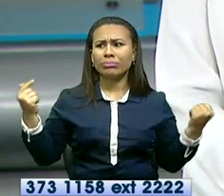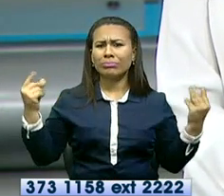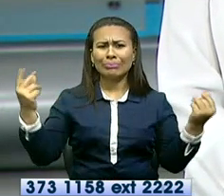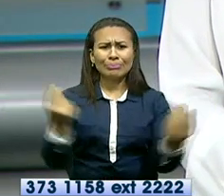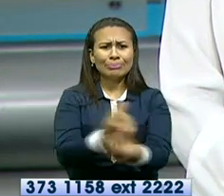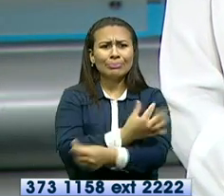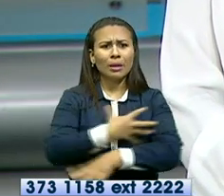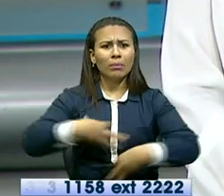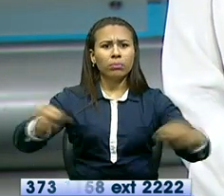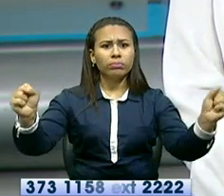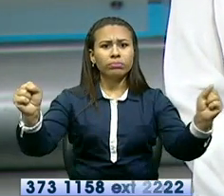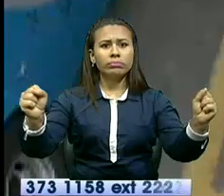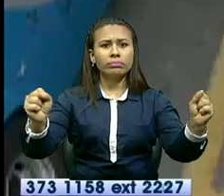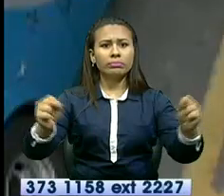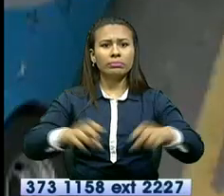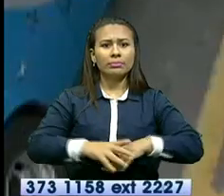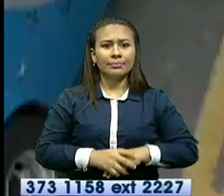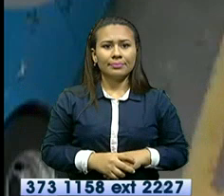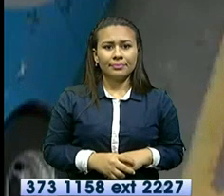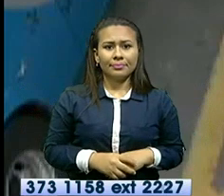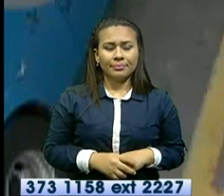víctimas.